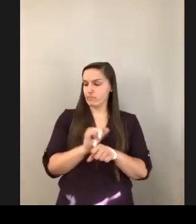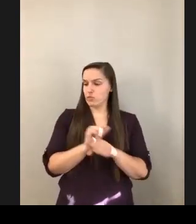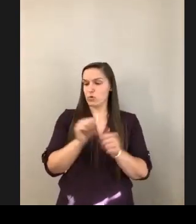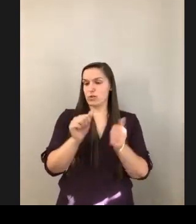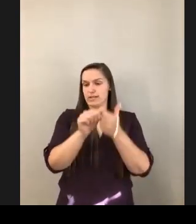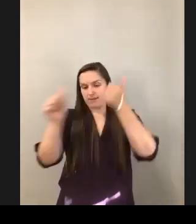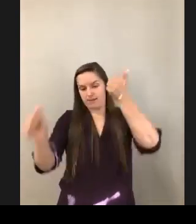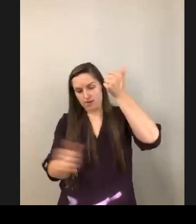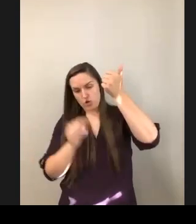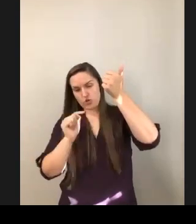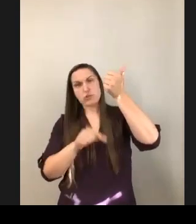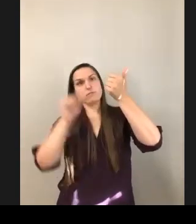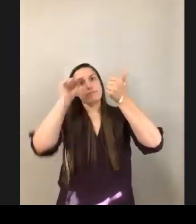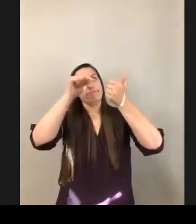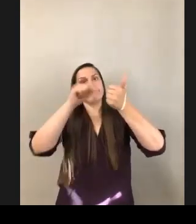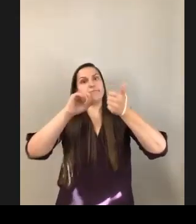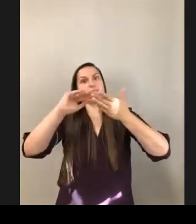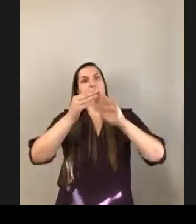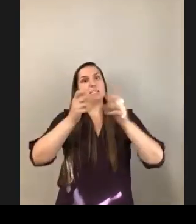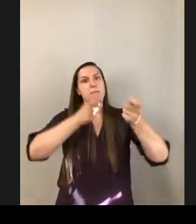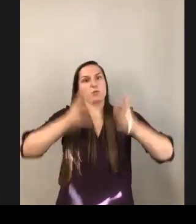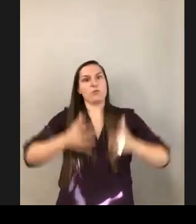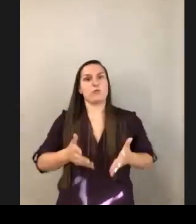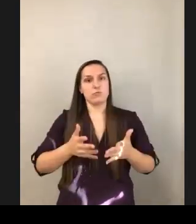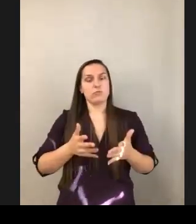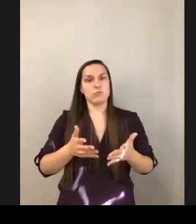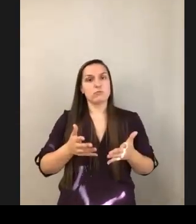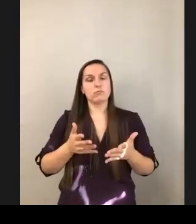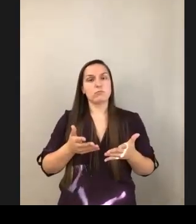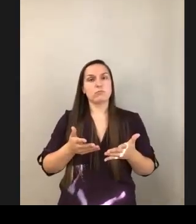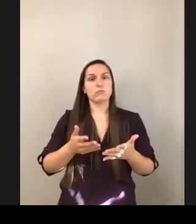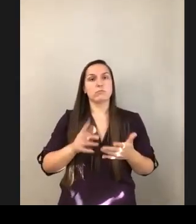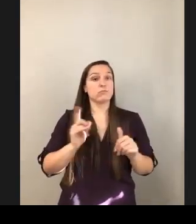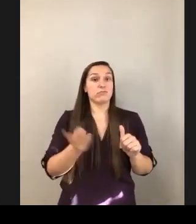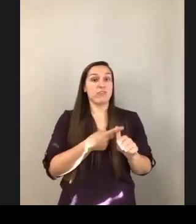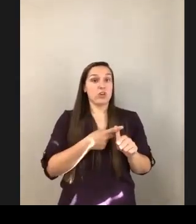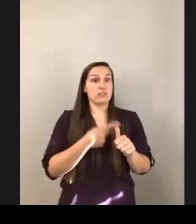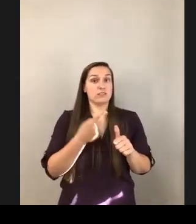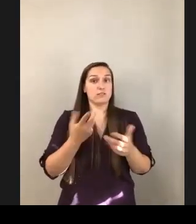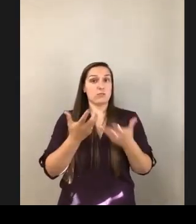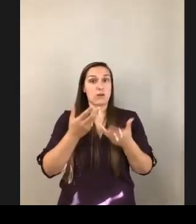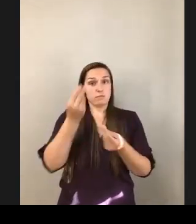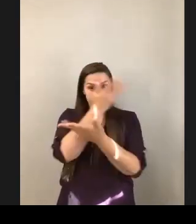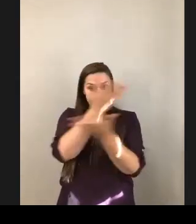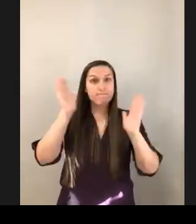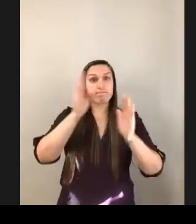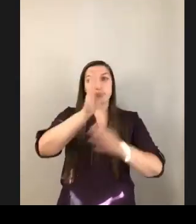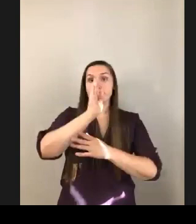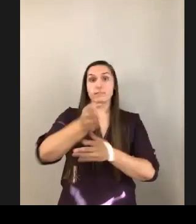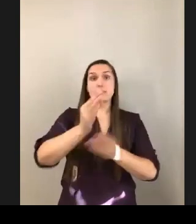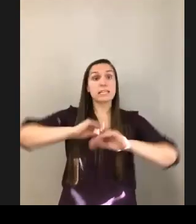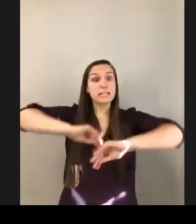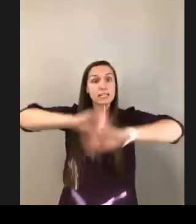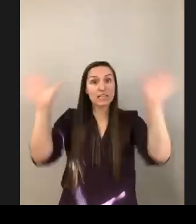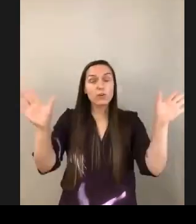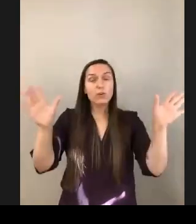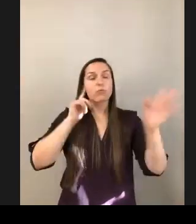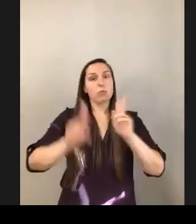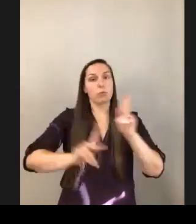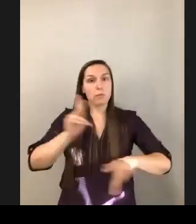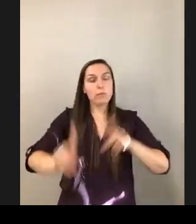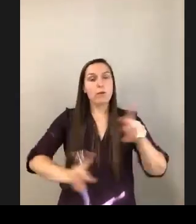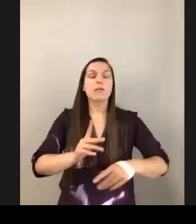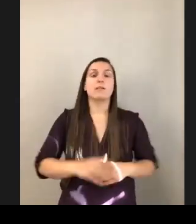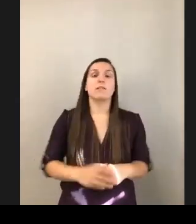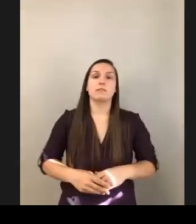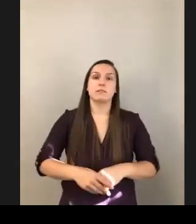trabajando bajo el gerente de la ciudad, una de las cosas que yo quiero que quede claro con